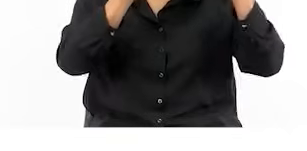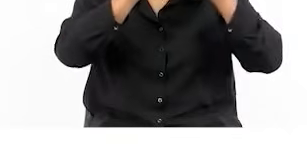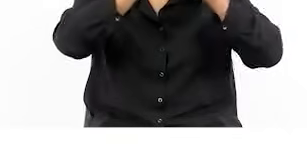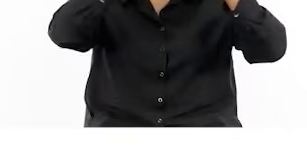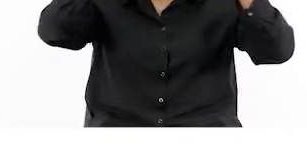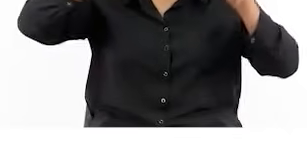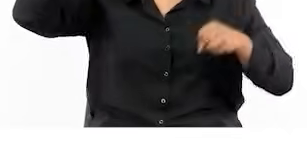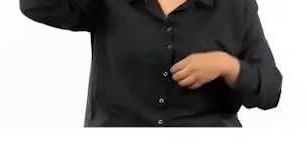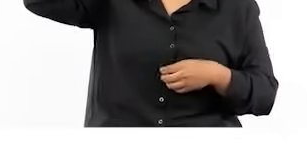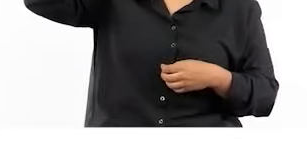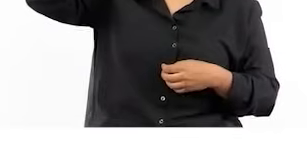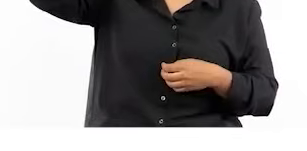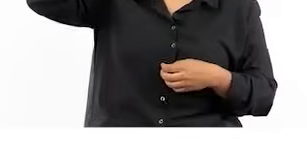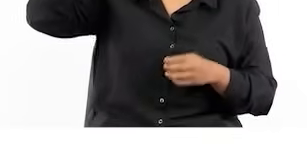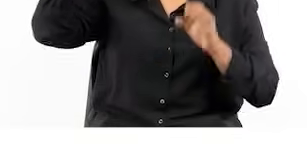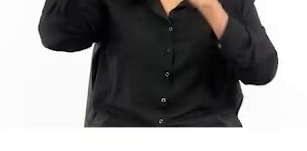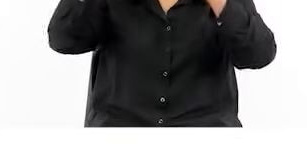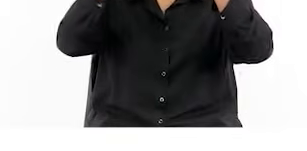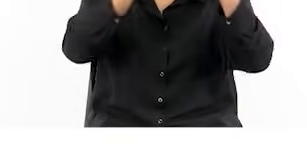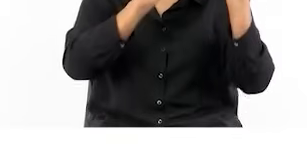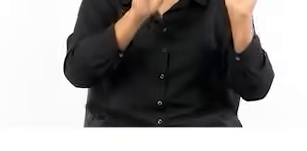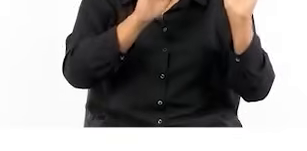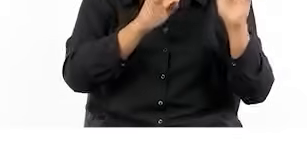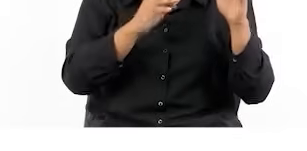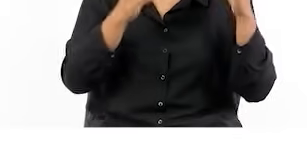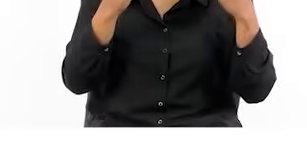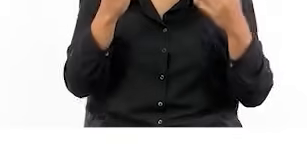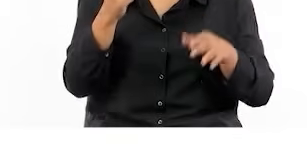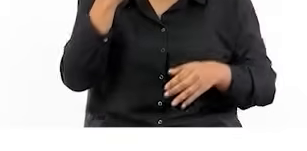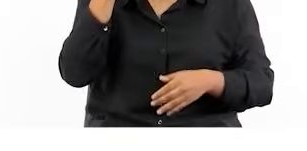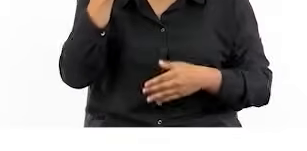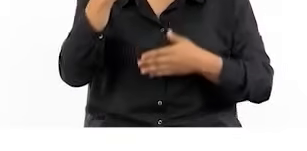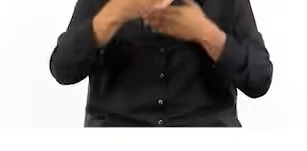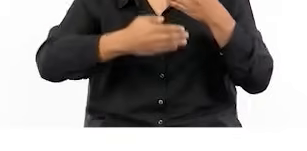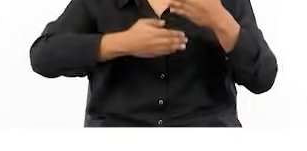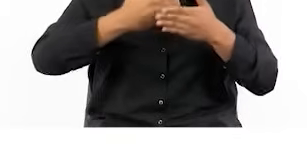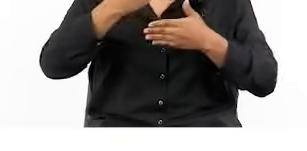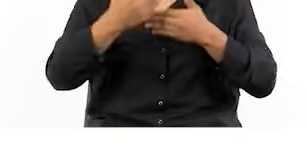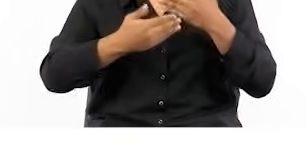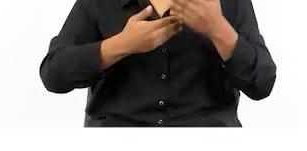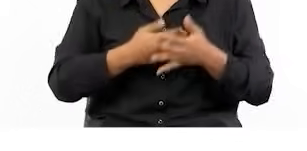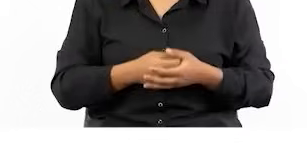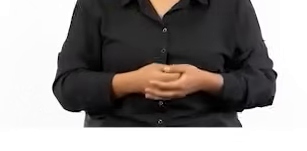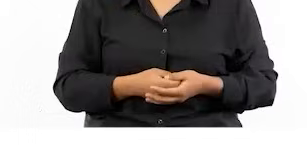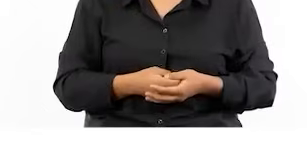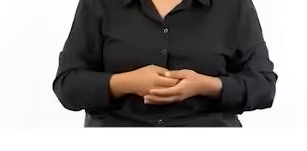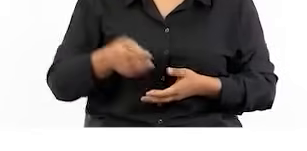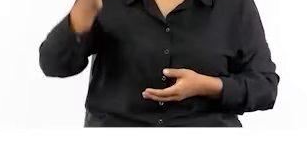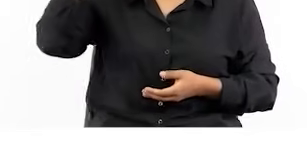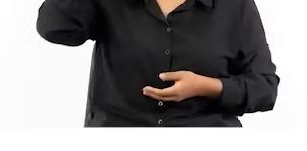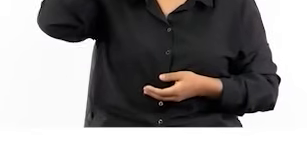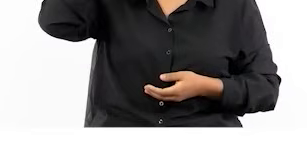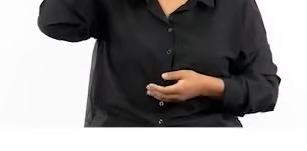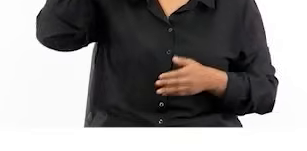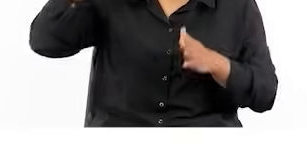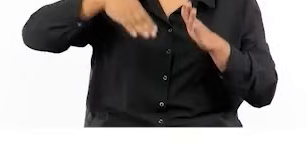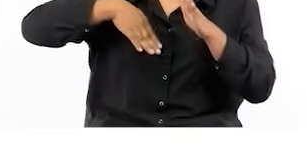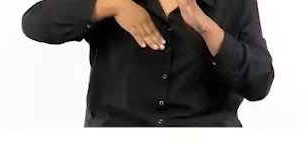salto al espacio exterior. Hemos conocido el sistema solar, las estrellas, y nos hemos aventurado